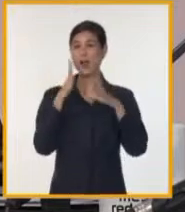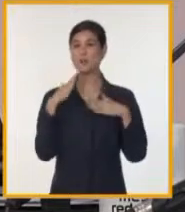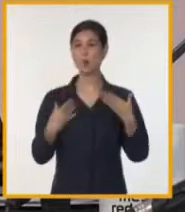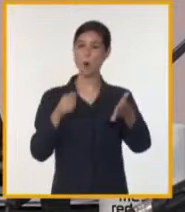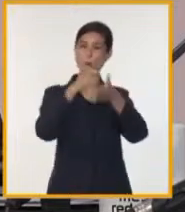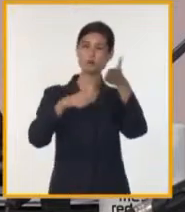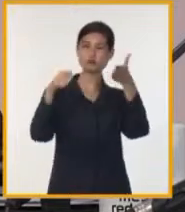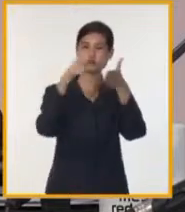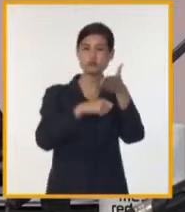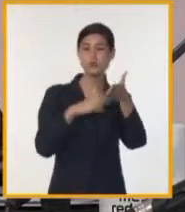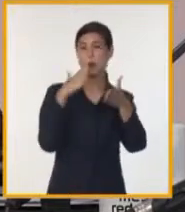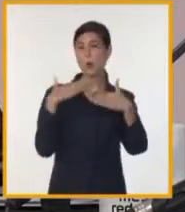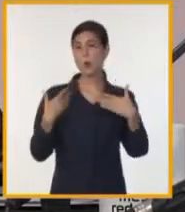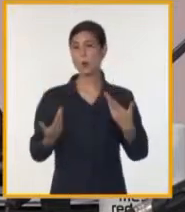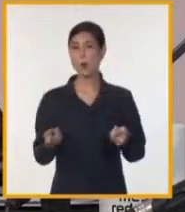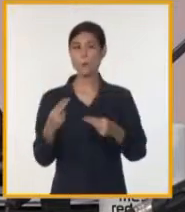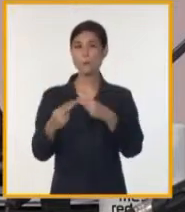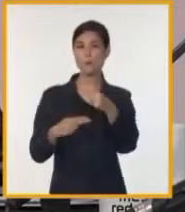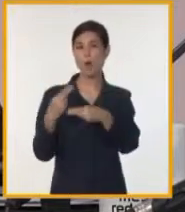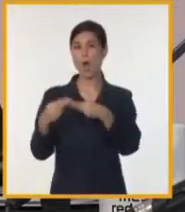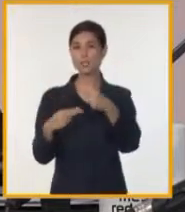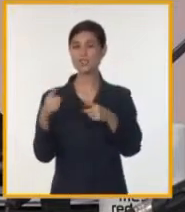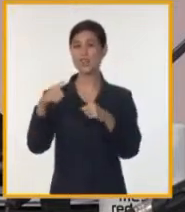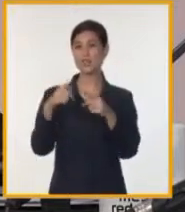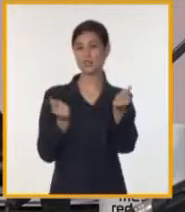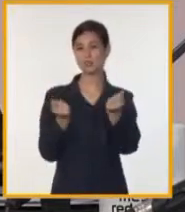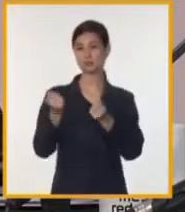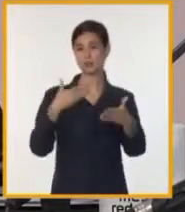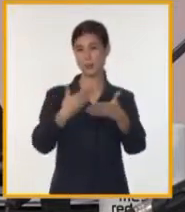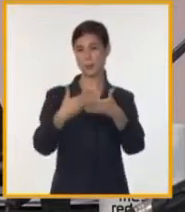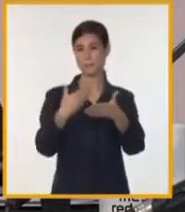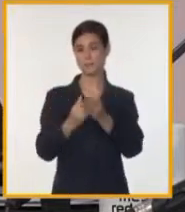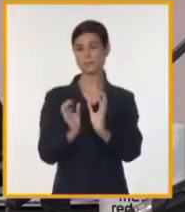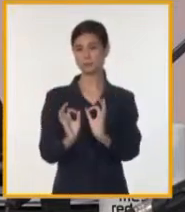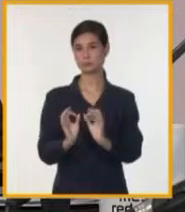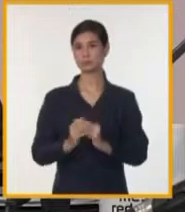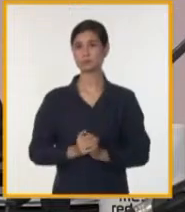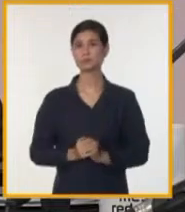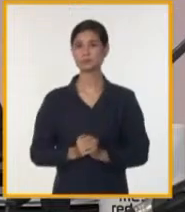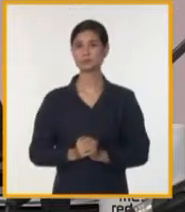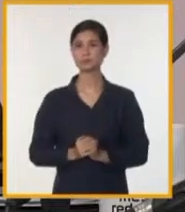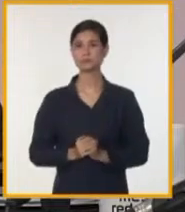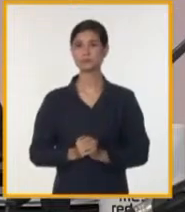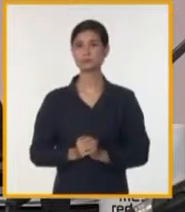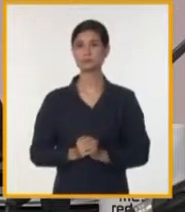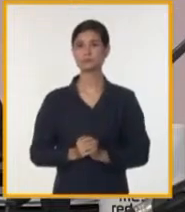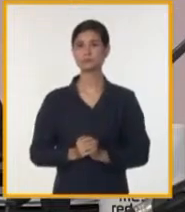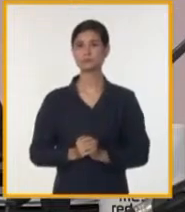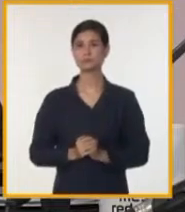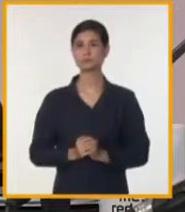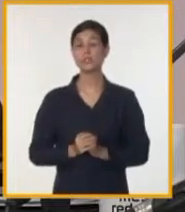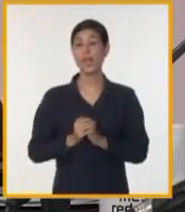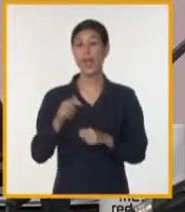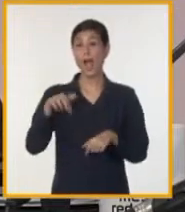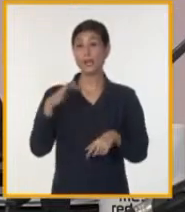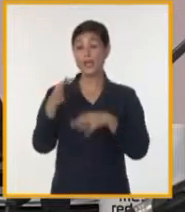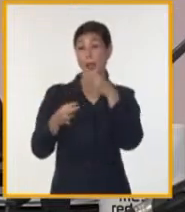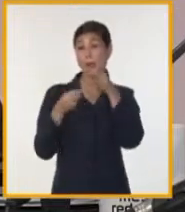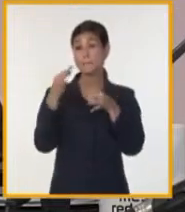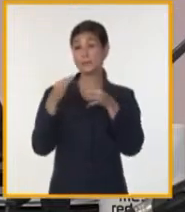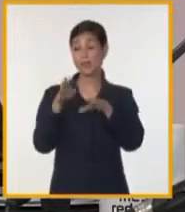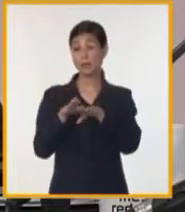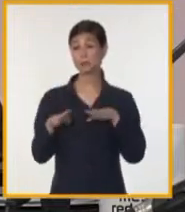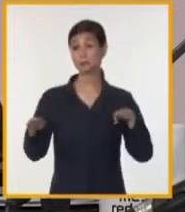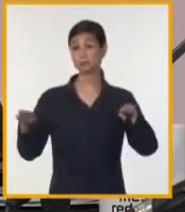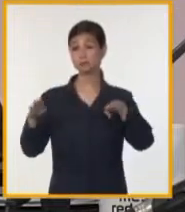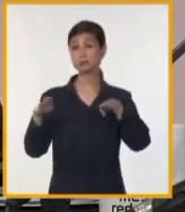cumple el grupo empresarial automotor. Como en estas emisiones de doble programa, pues estarán disponibles